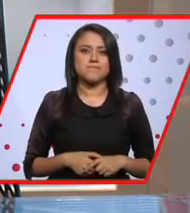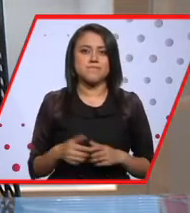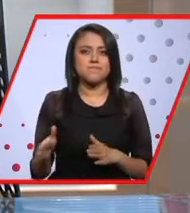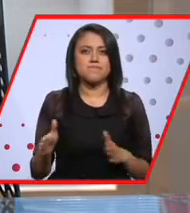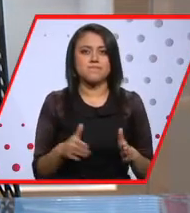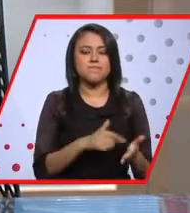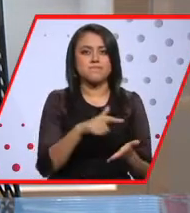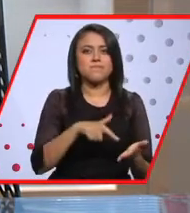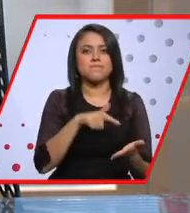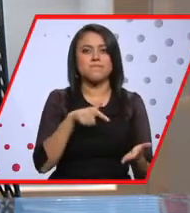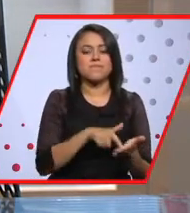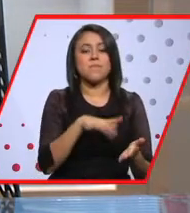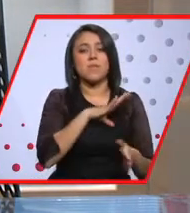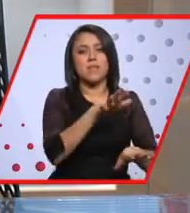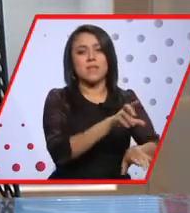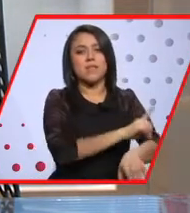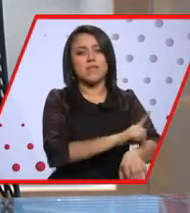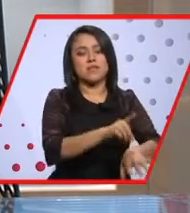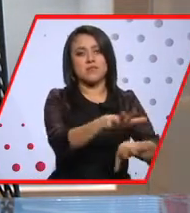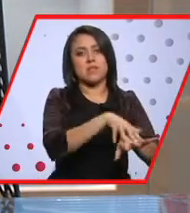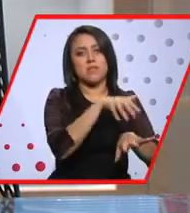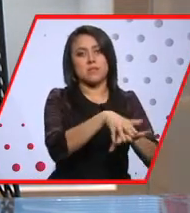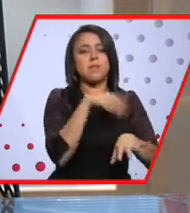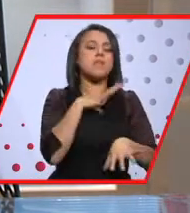Tlalpan, trabajar en una tortillería.